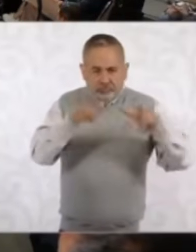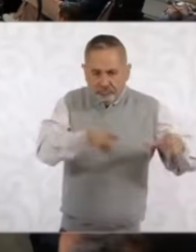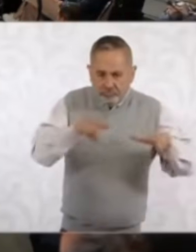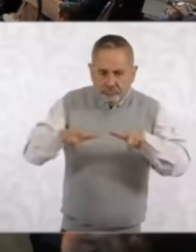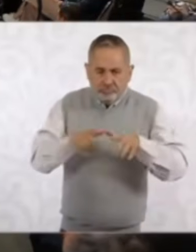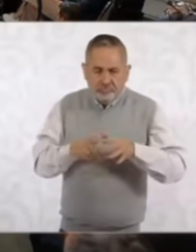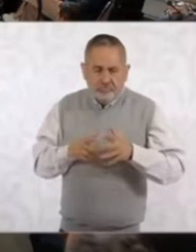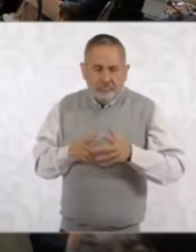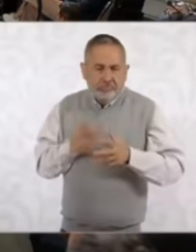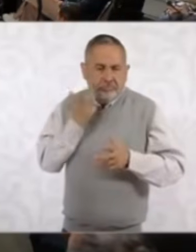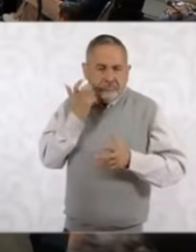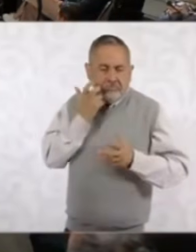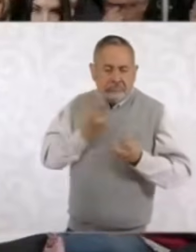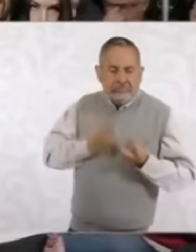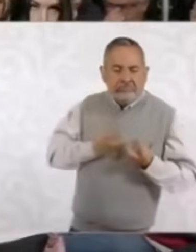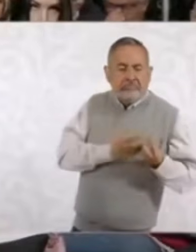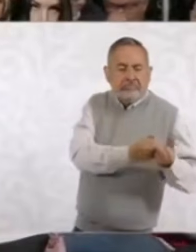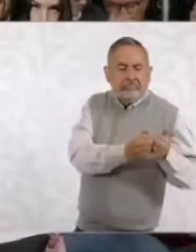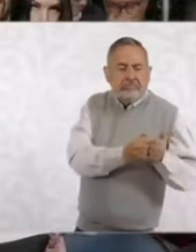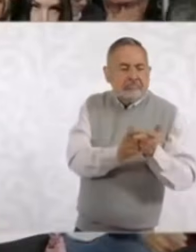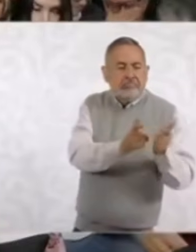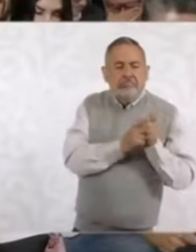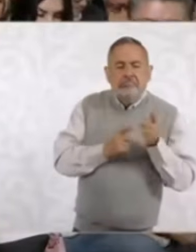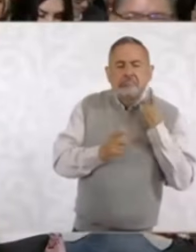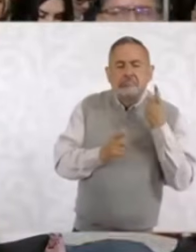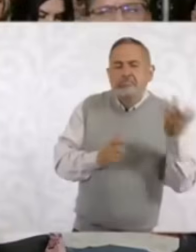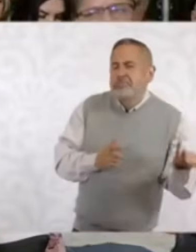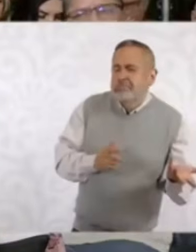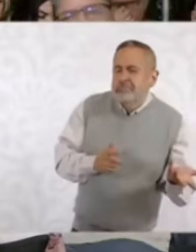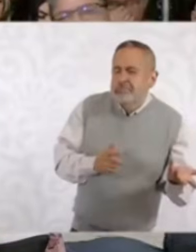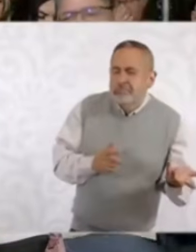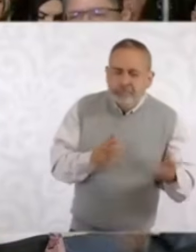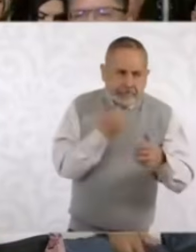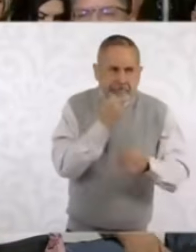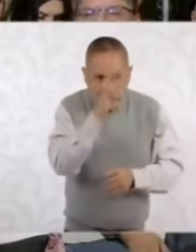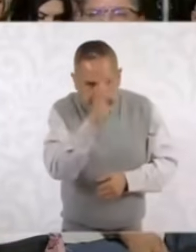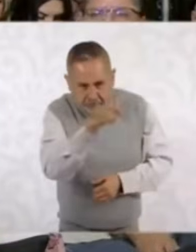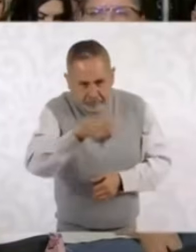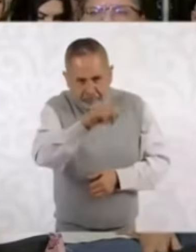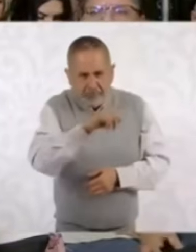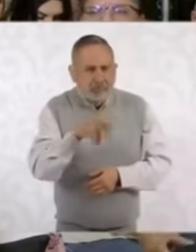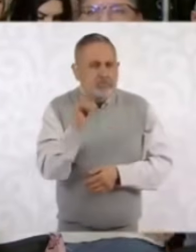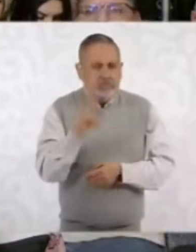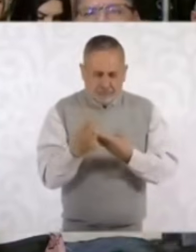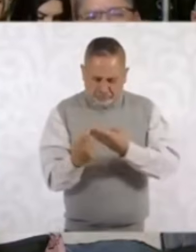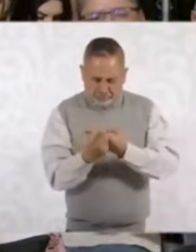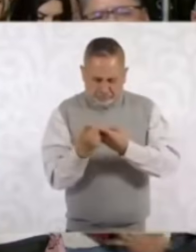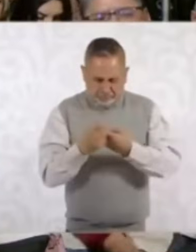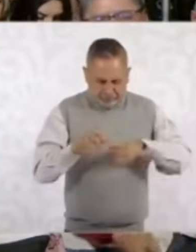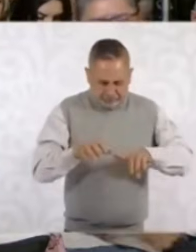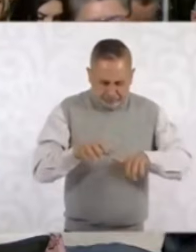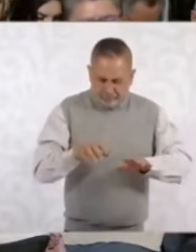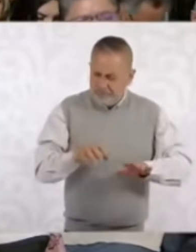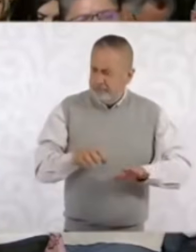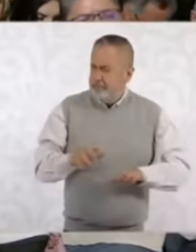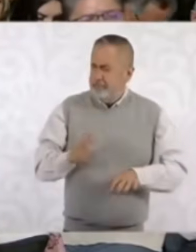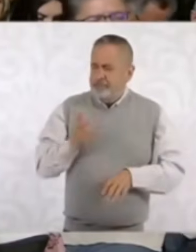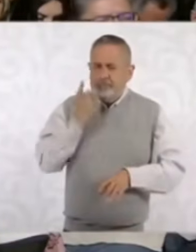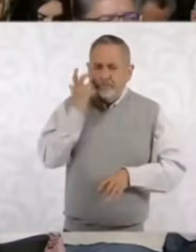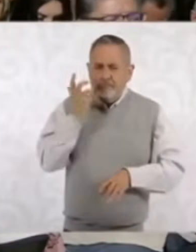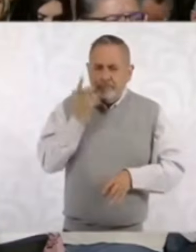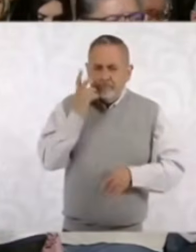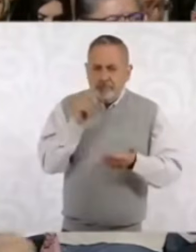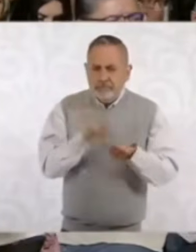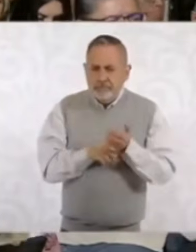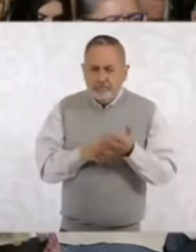respeto a las invitadas, pero algunos venimos por años diciendo que el algoritmo tiene un sesgo político y es un